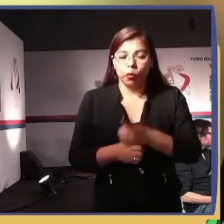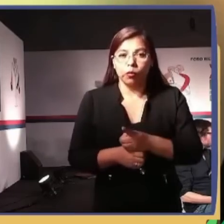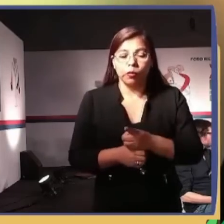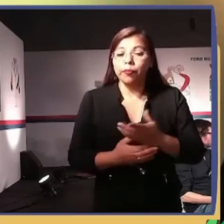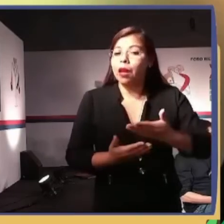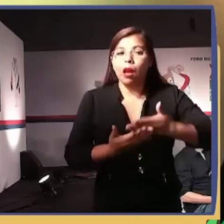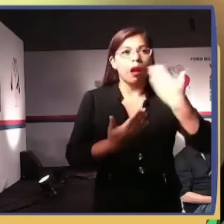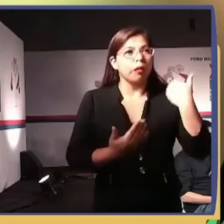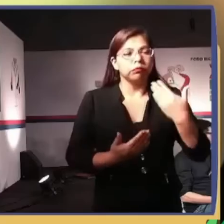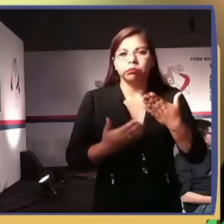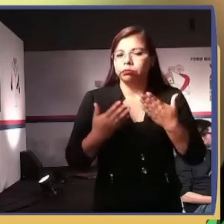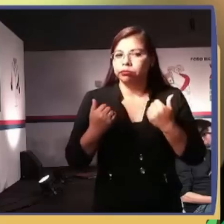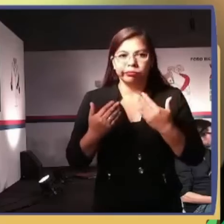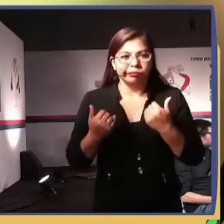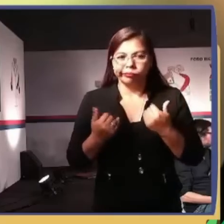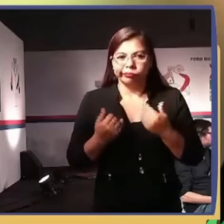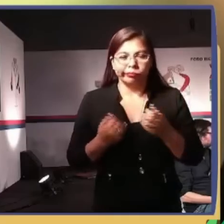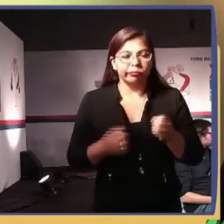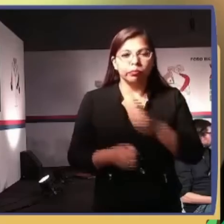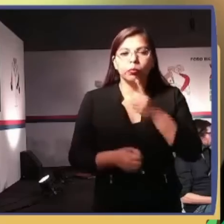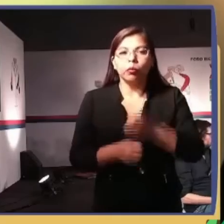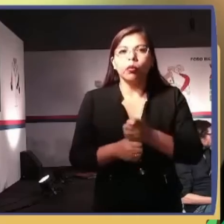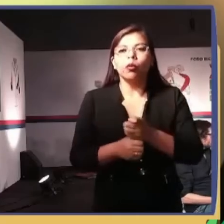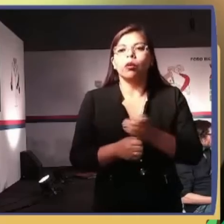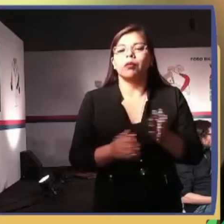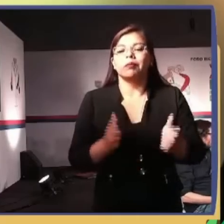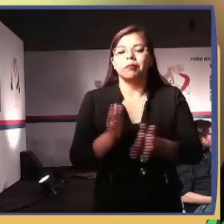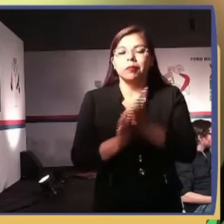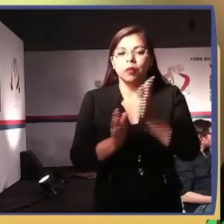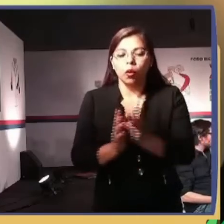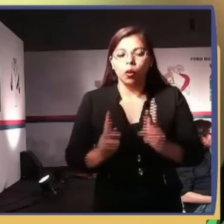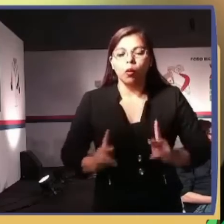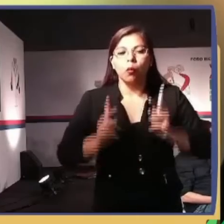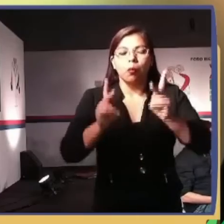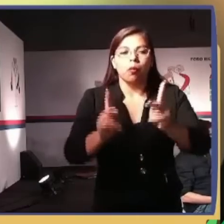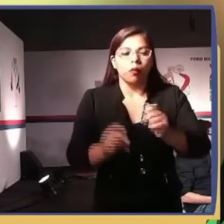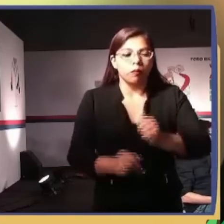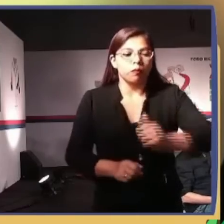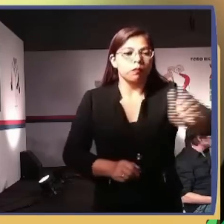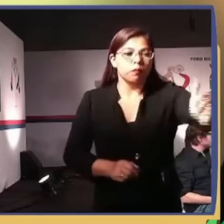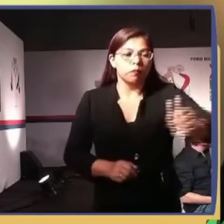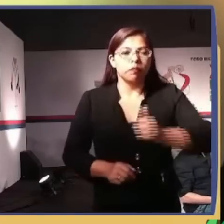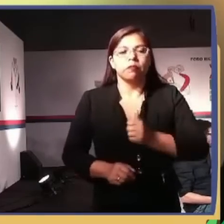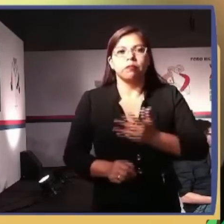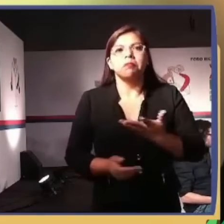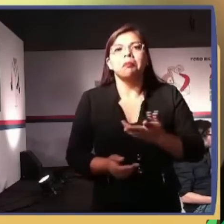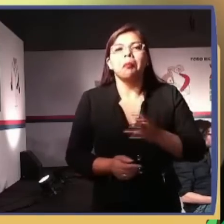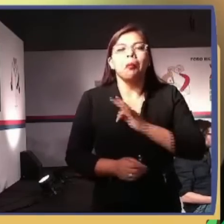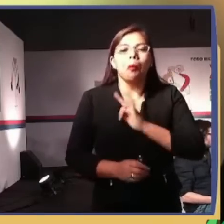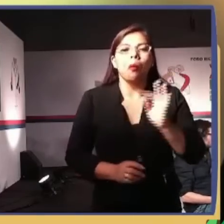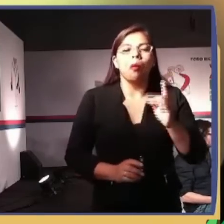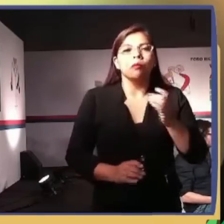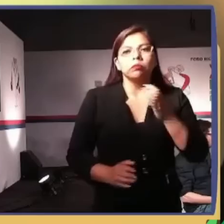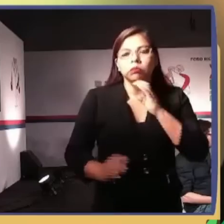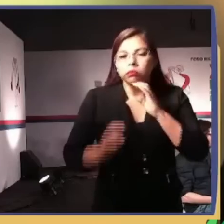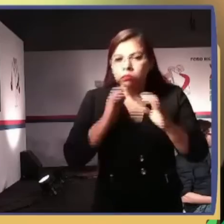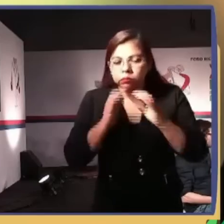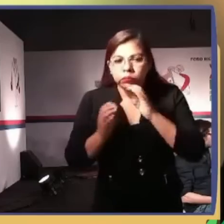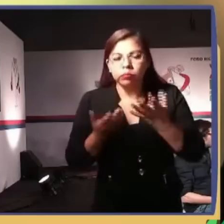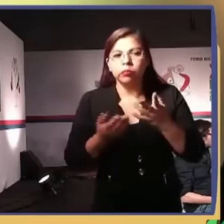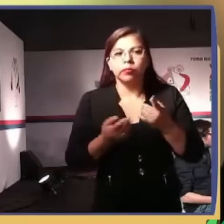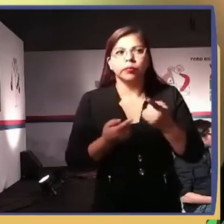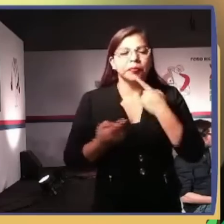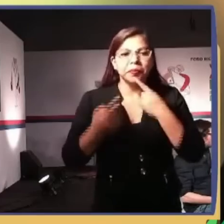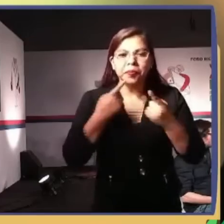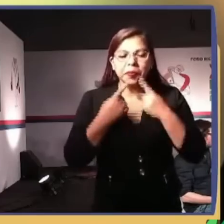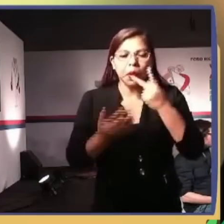que es la oportunidad de construir un puente de ida y vuelta, una conversación, una construcción en común, un